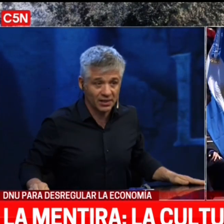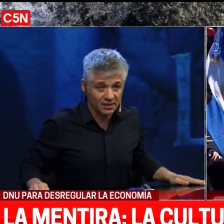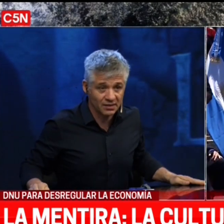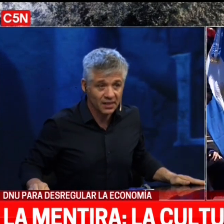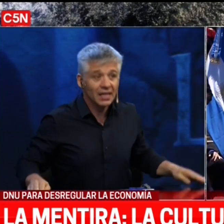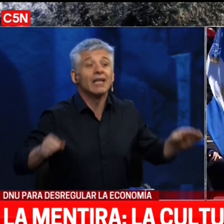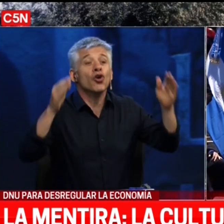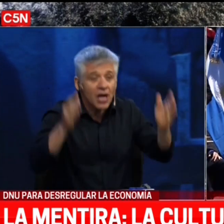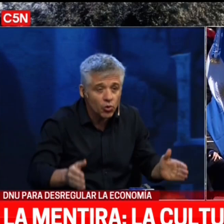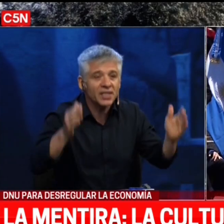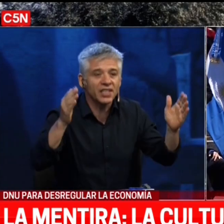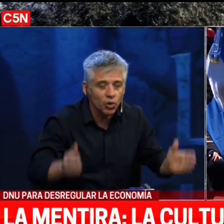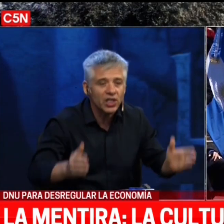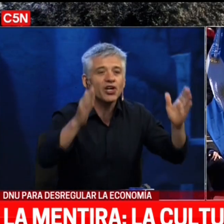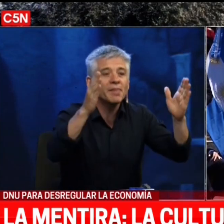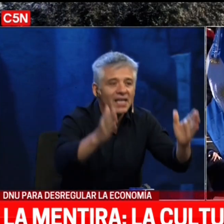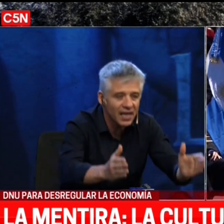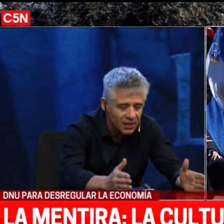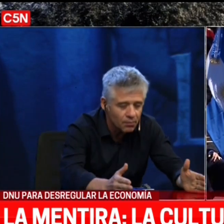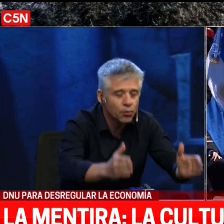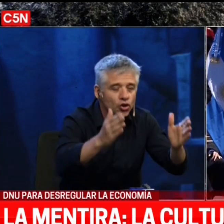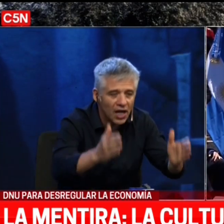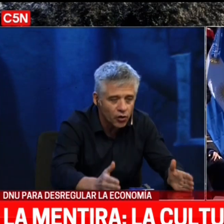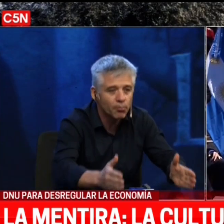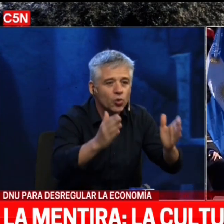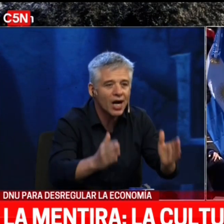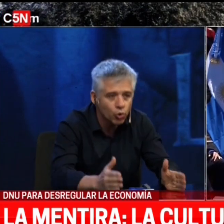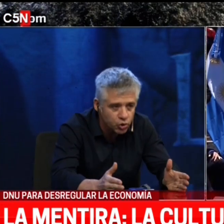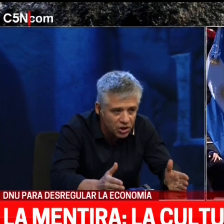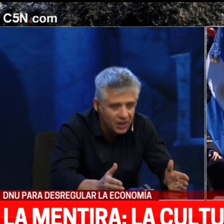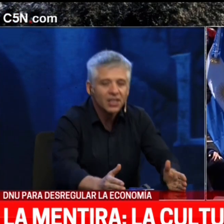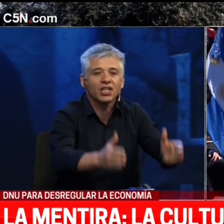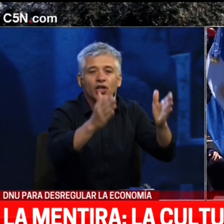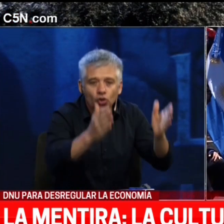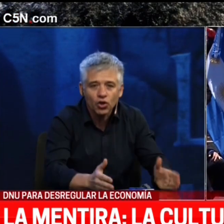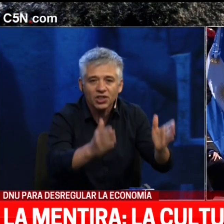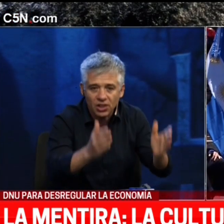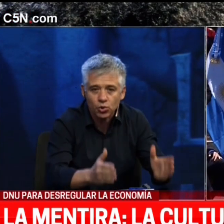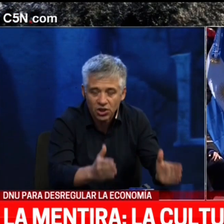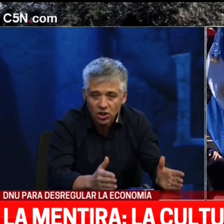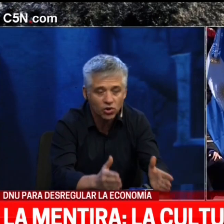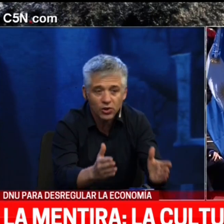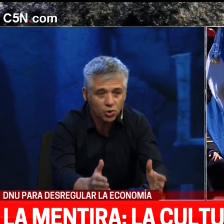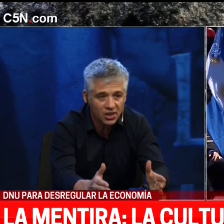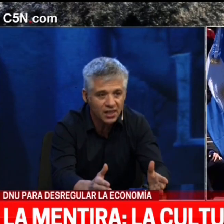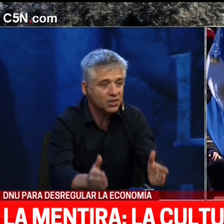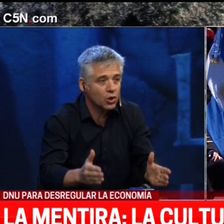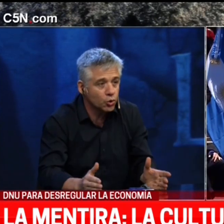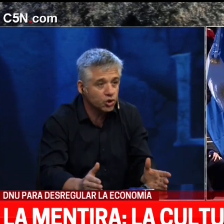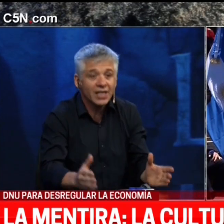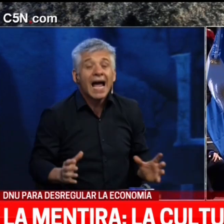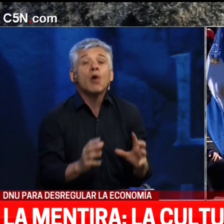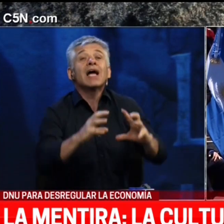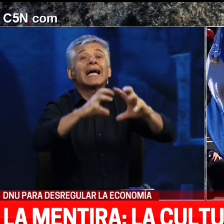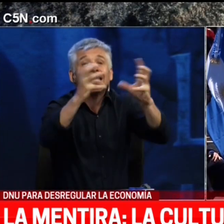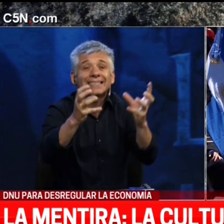no a los laburantes los laburantes que votaron a mi ley votaron por un ajuste que no está sucediendo ni va a suceder